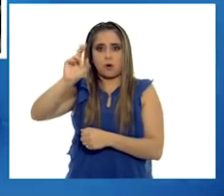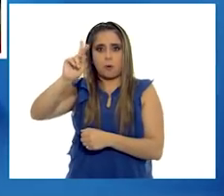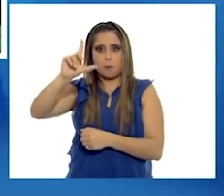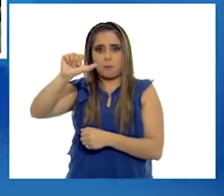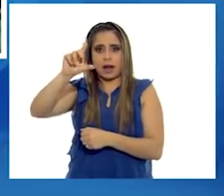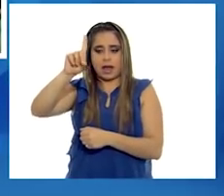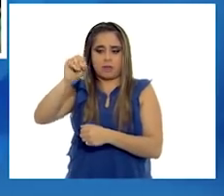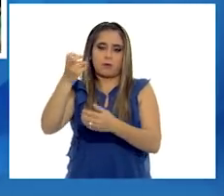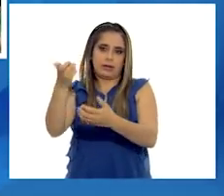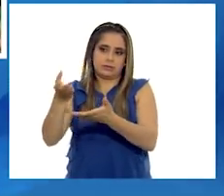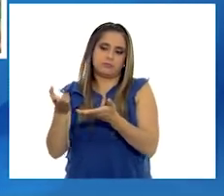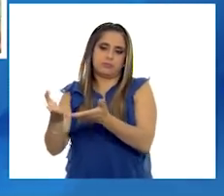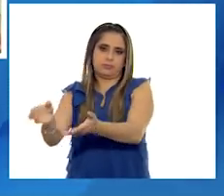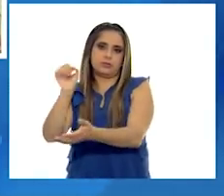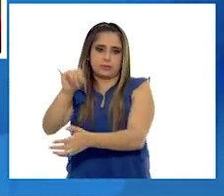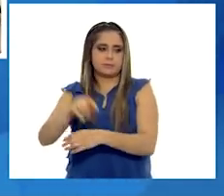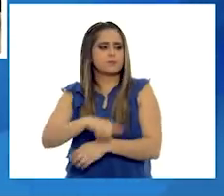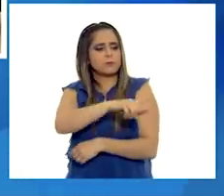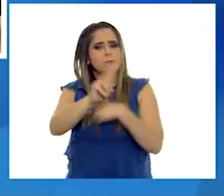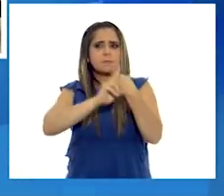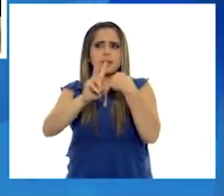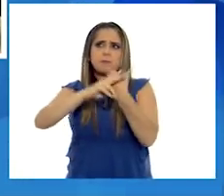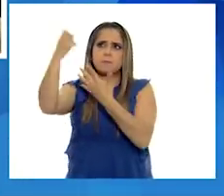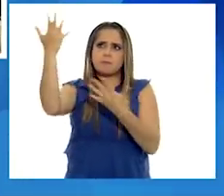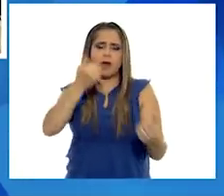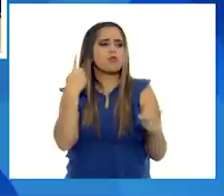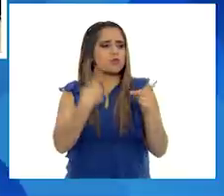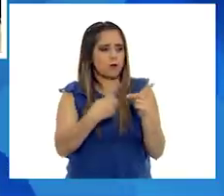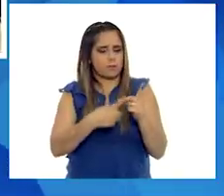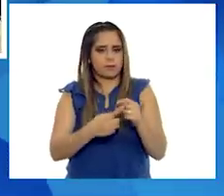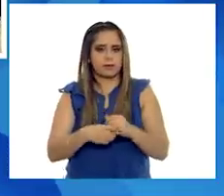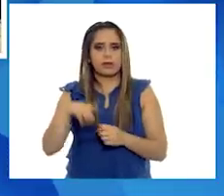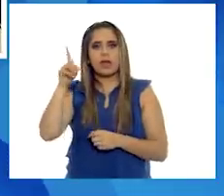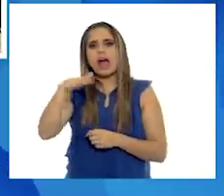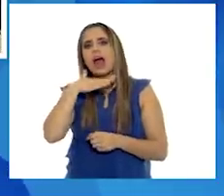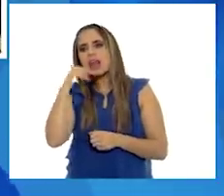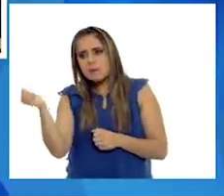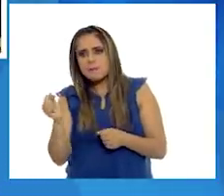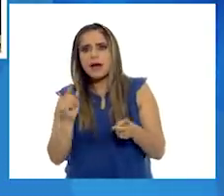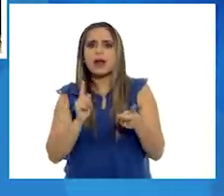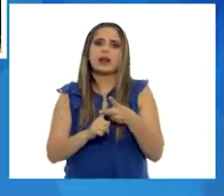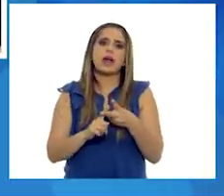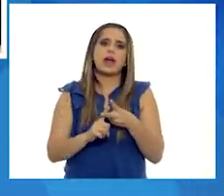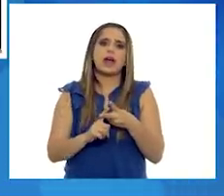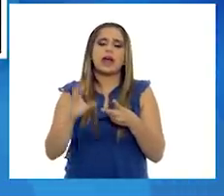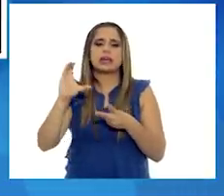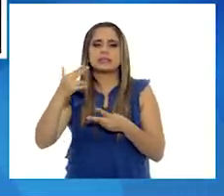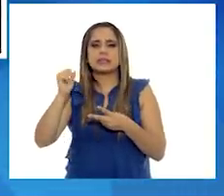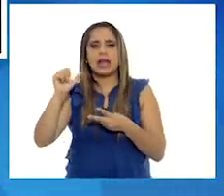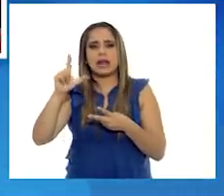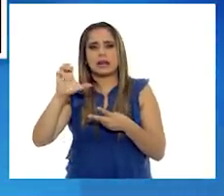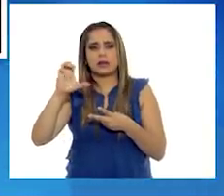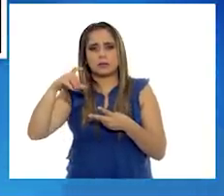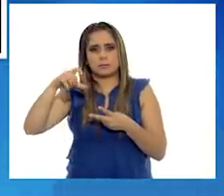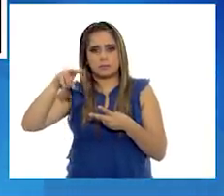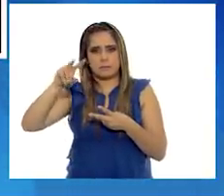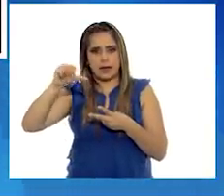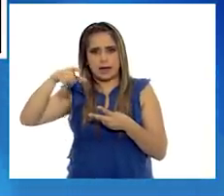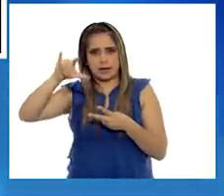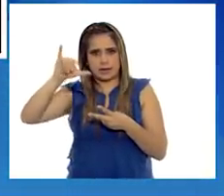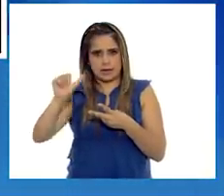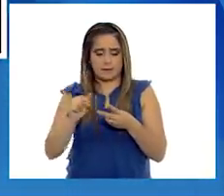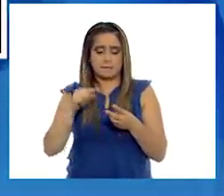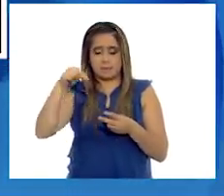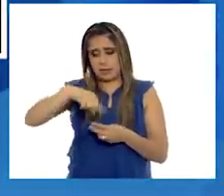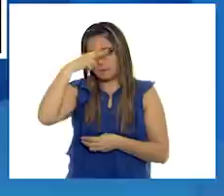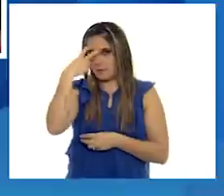¿De dónde le traen el vidrio, doña Petra? Ese es checoslovaco o alemán. Aquí no hay. Cuando usted era